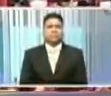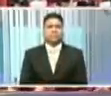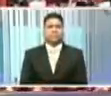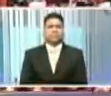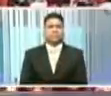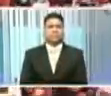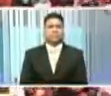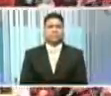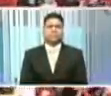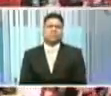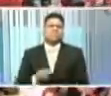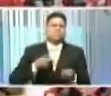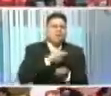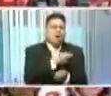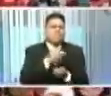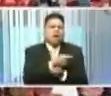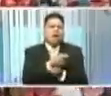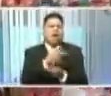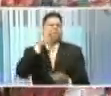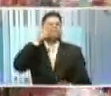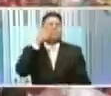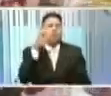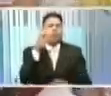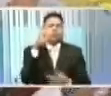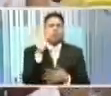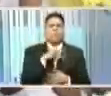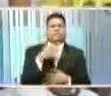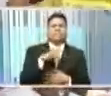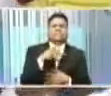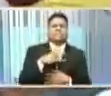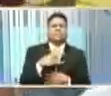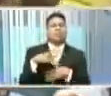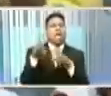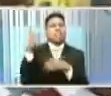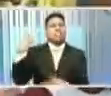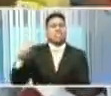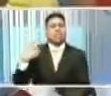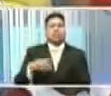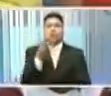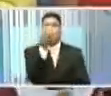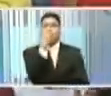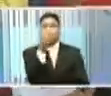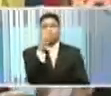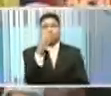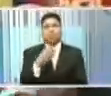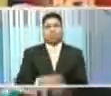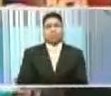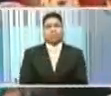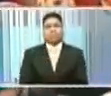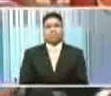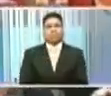y que ataca al pueblo en lo más sensible, que es su derecho a la alimentación.